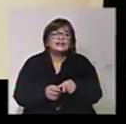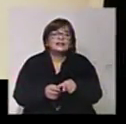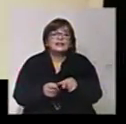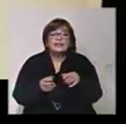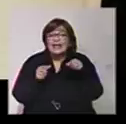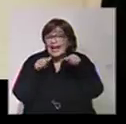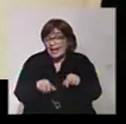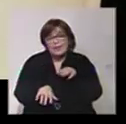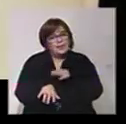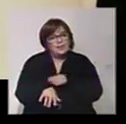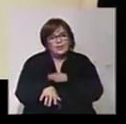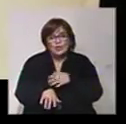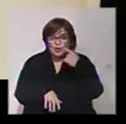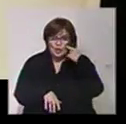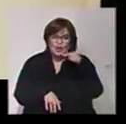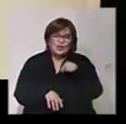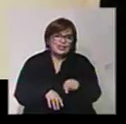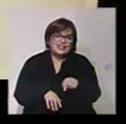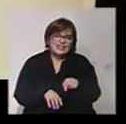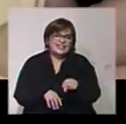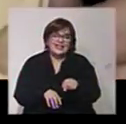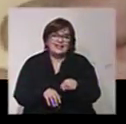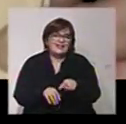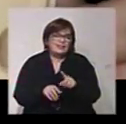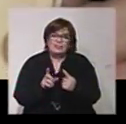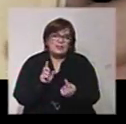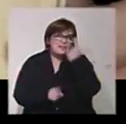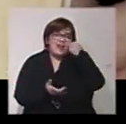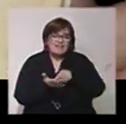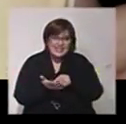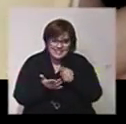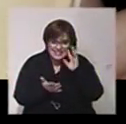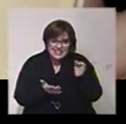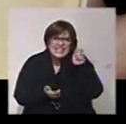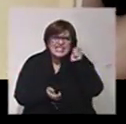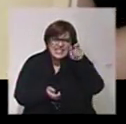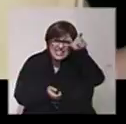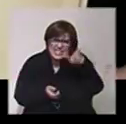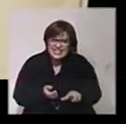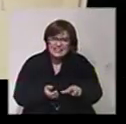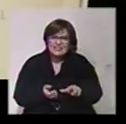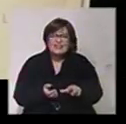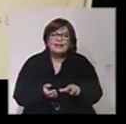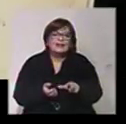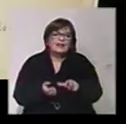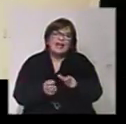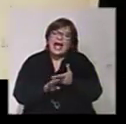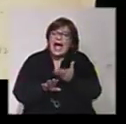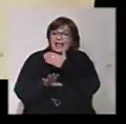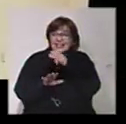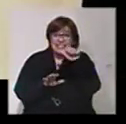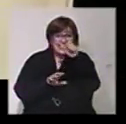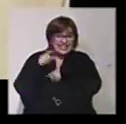es el momento en que yo conocí a Anthony Bourdain. Entonces, que era como 6 años antes de él